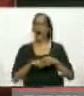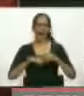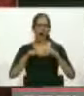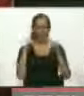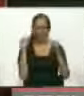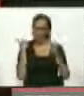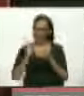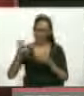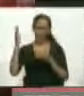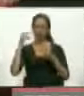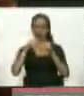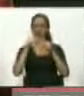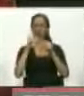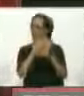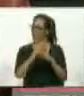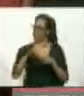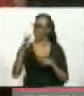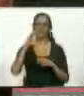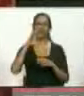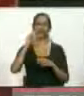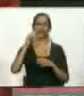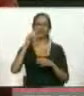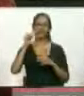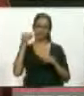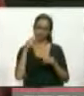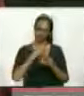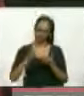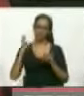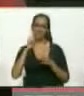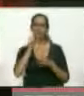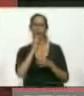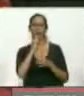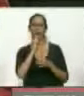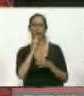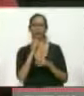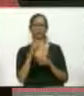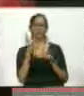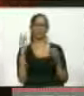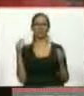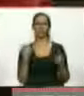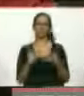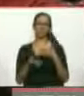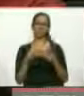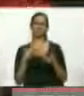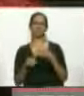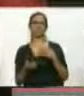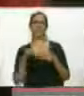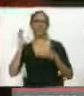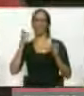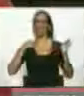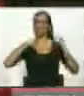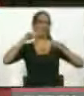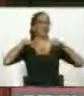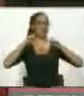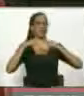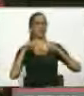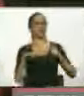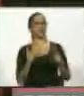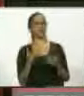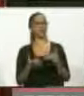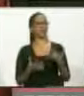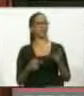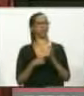petróleo llévense el coltán llévense el oro llévense los diamantes no nos interesa el país está en venta no podemos hipotecar